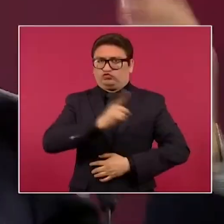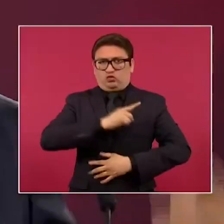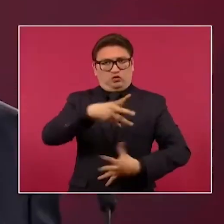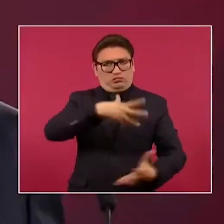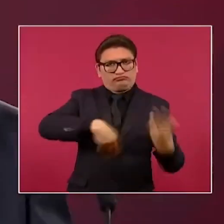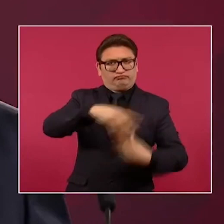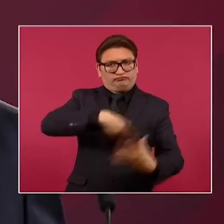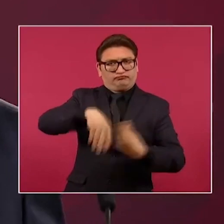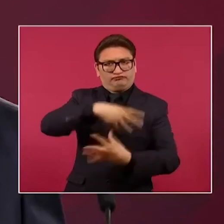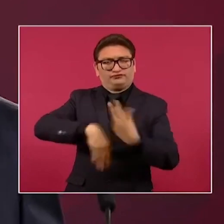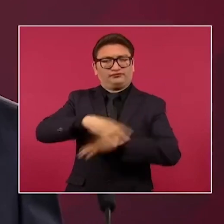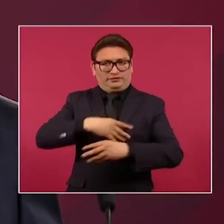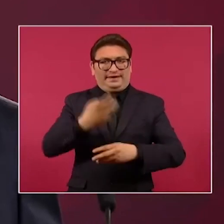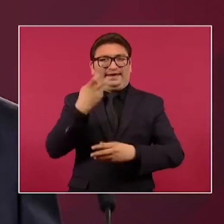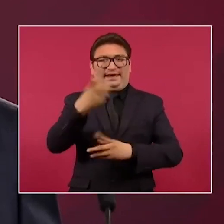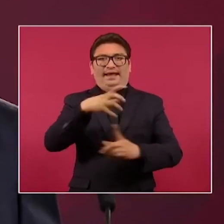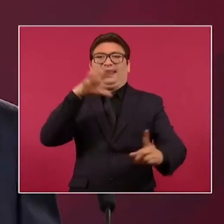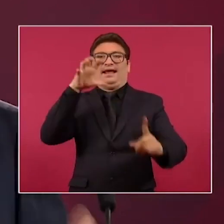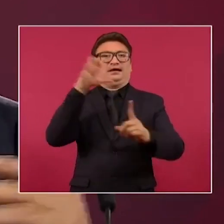ayudado mucho,